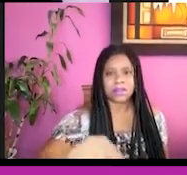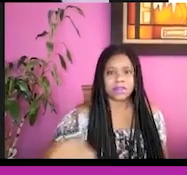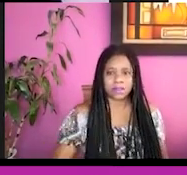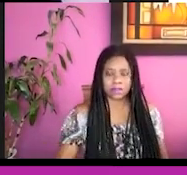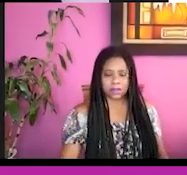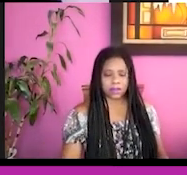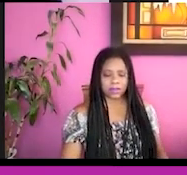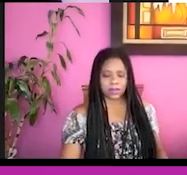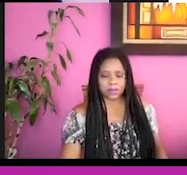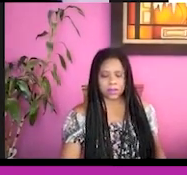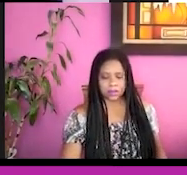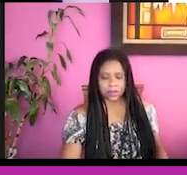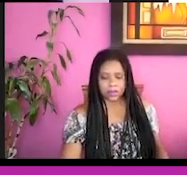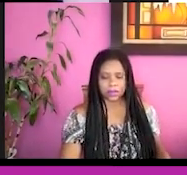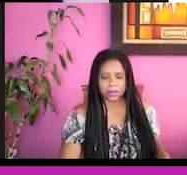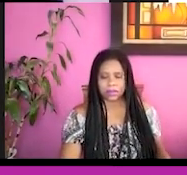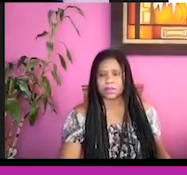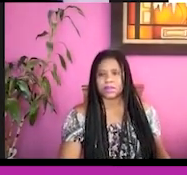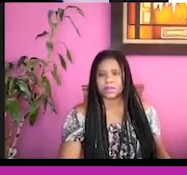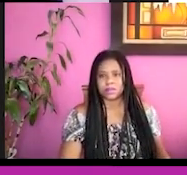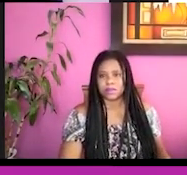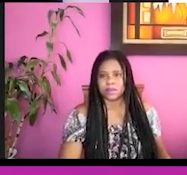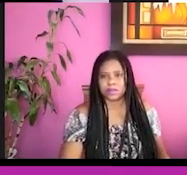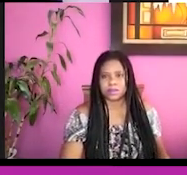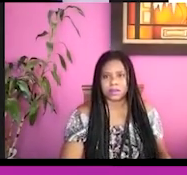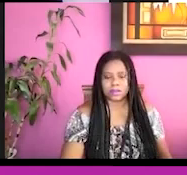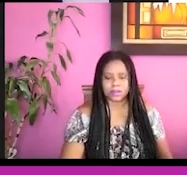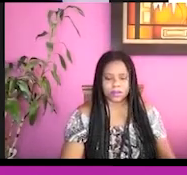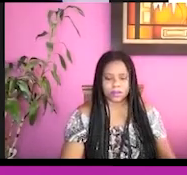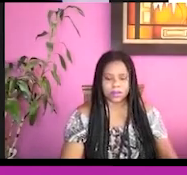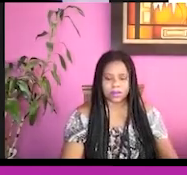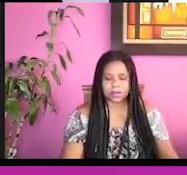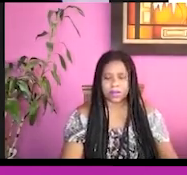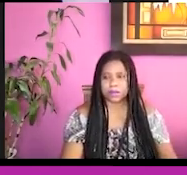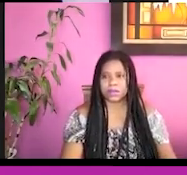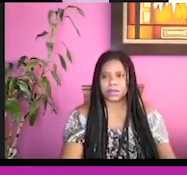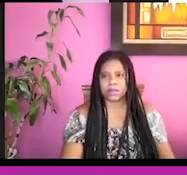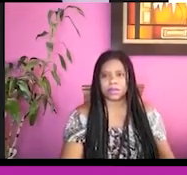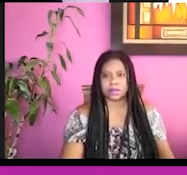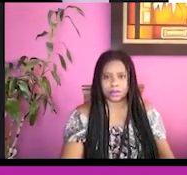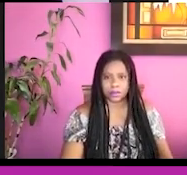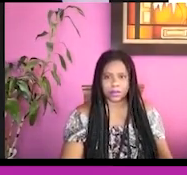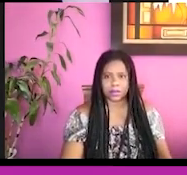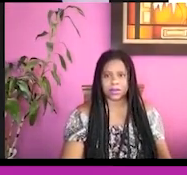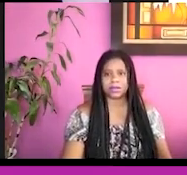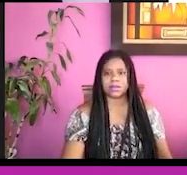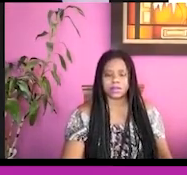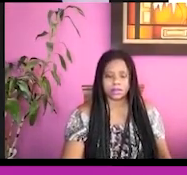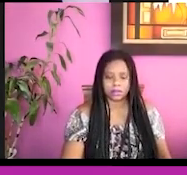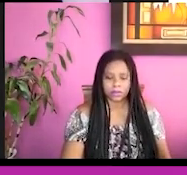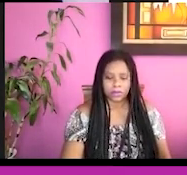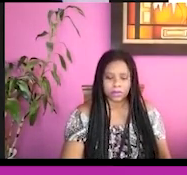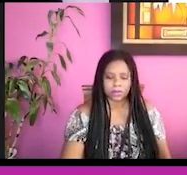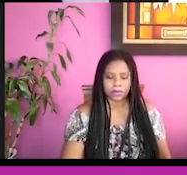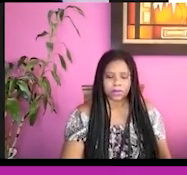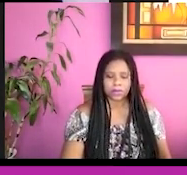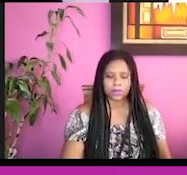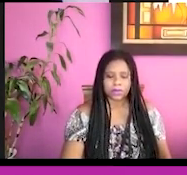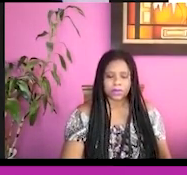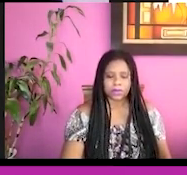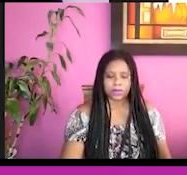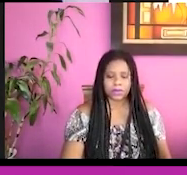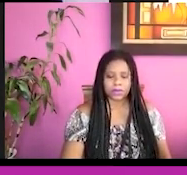tienen posibilidad de tener tecnología. En realidad, como te estaba contando, se está pintando de una manera muy, muy variada